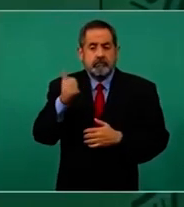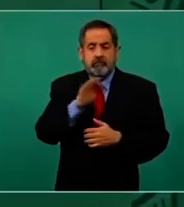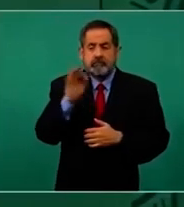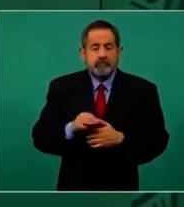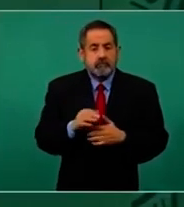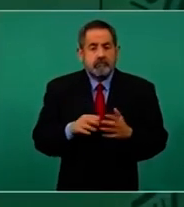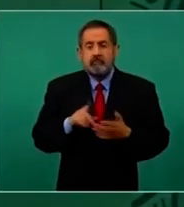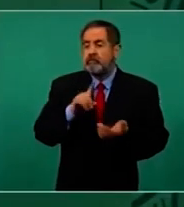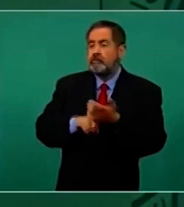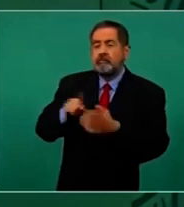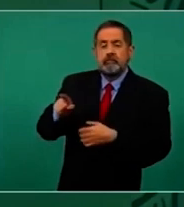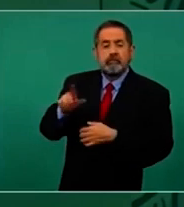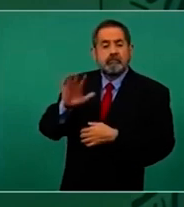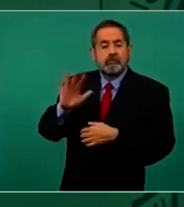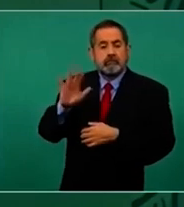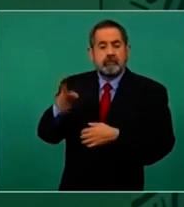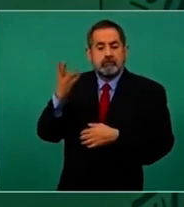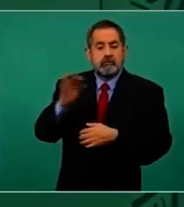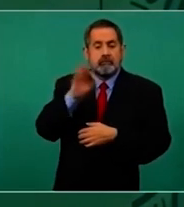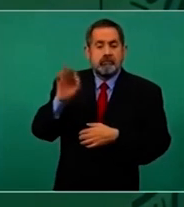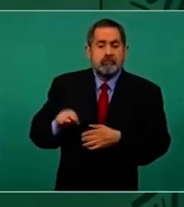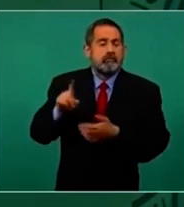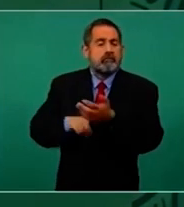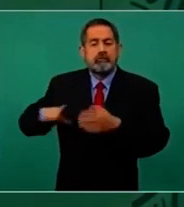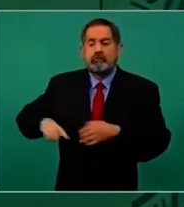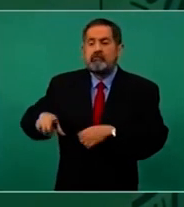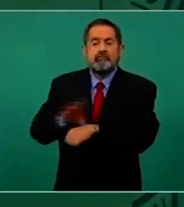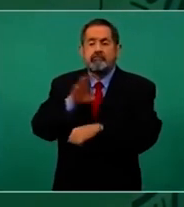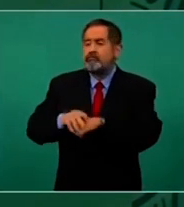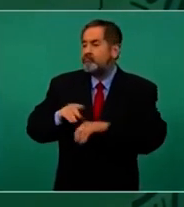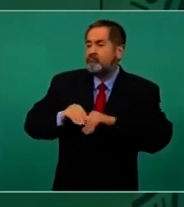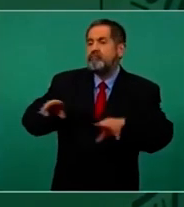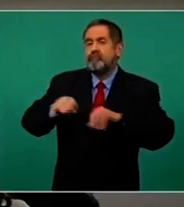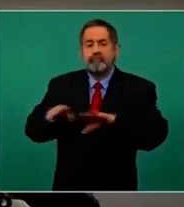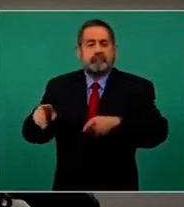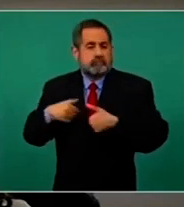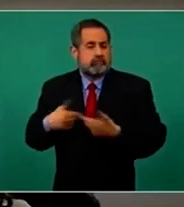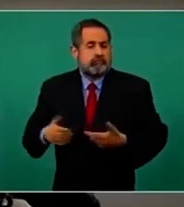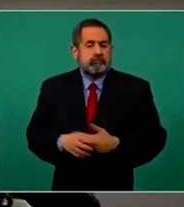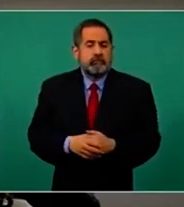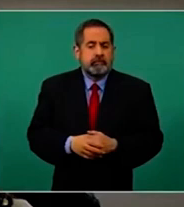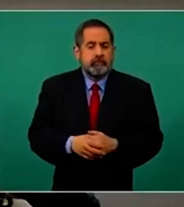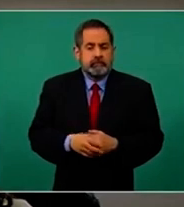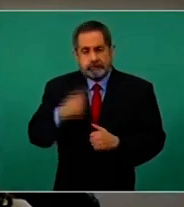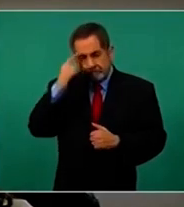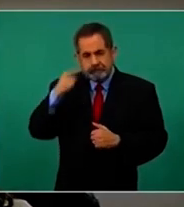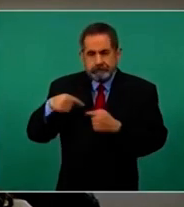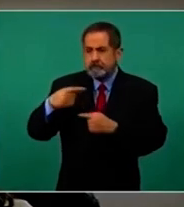y el 54 para el sector público, para